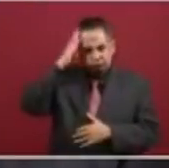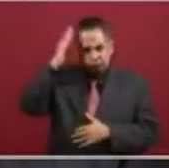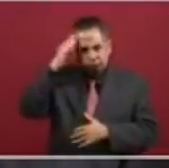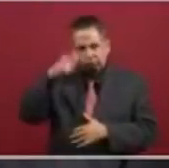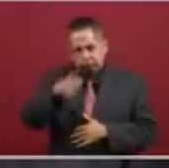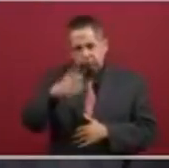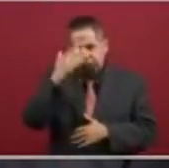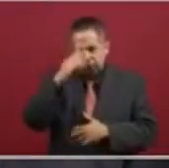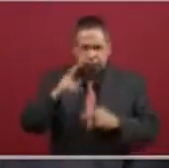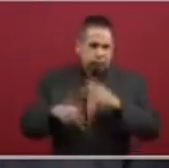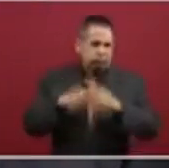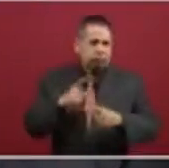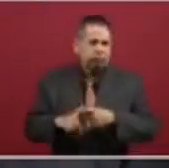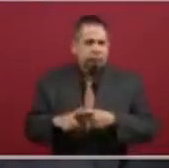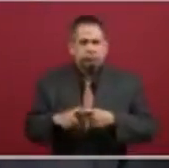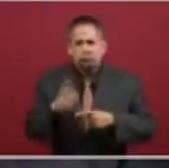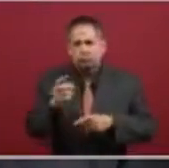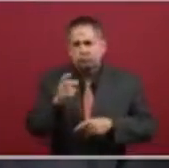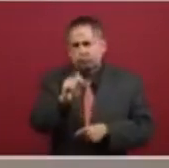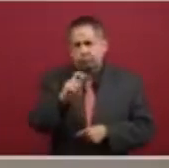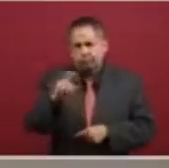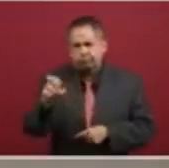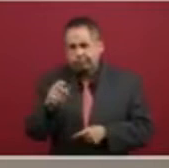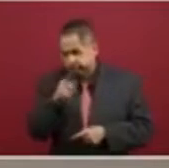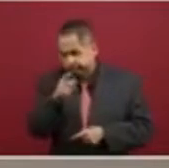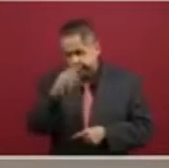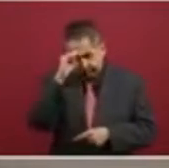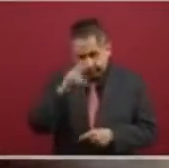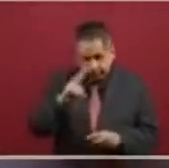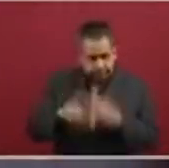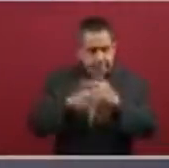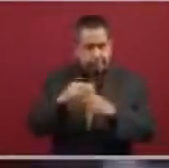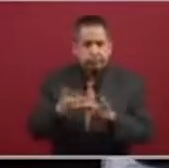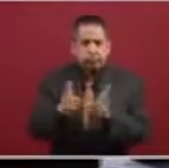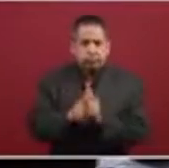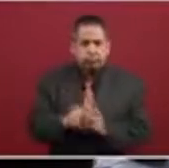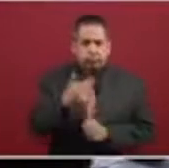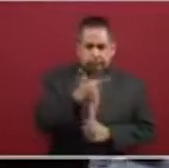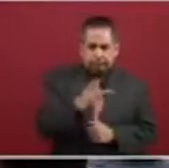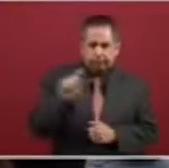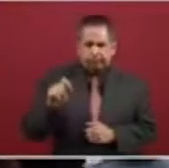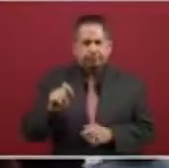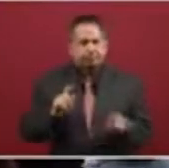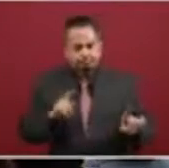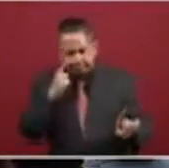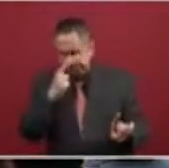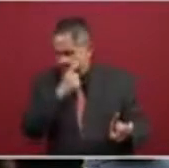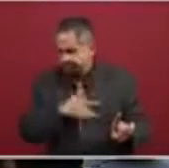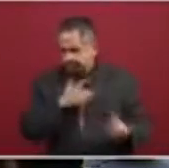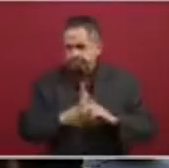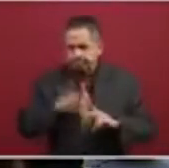Digo, se sabe que irá el secretario de Relaciones Exteriores, pero ¿ha pensado en asistir al G20? Gracias. Estoy